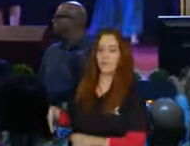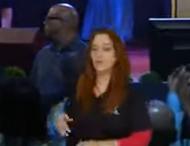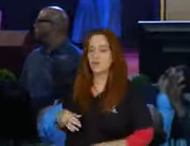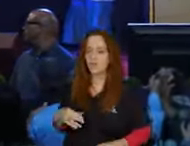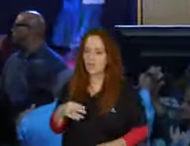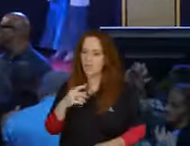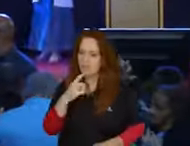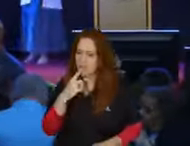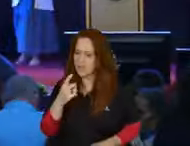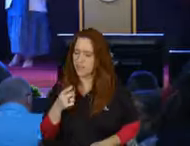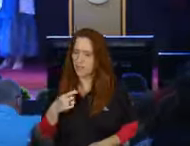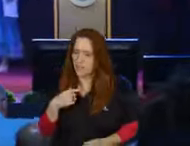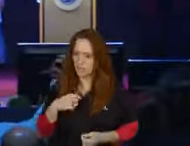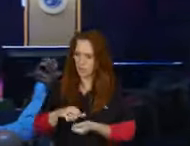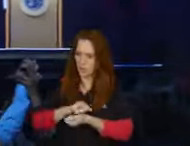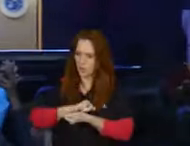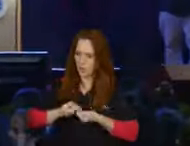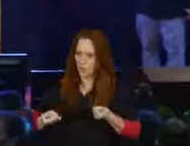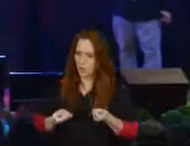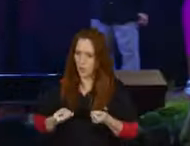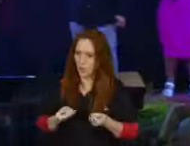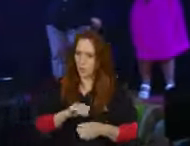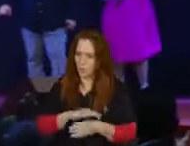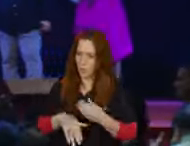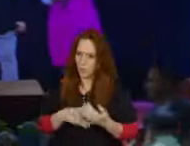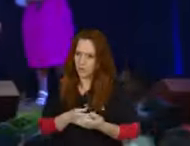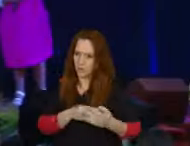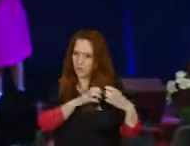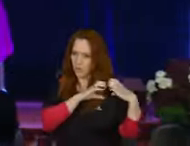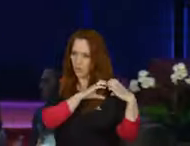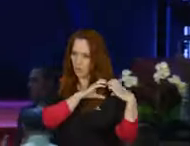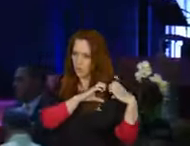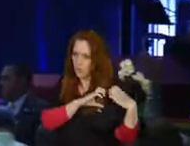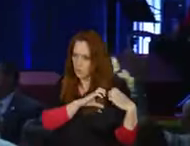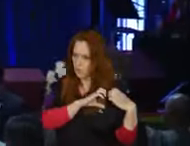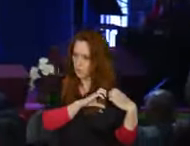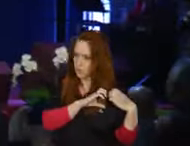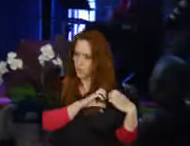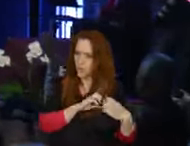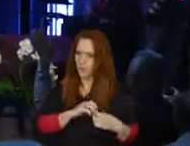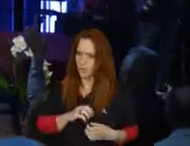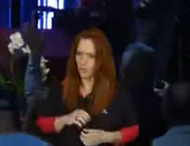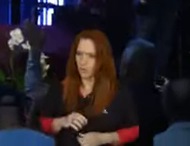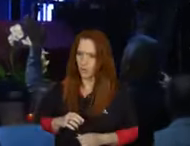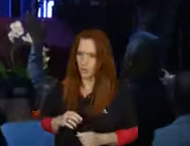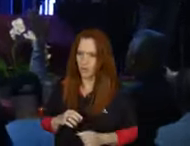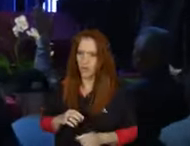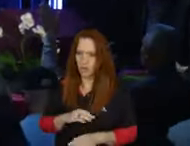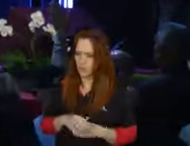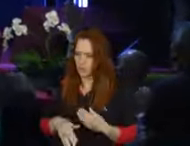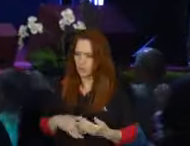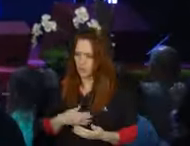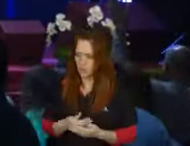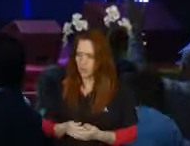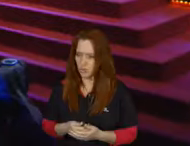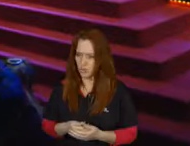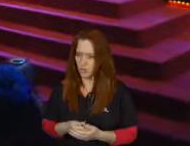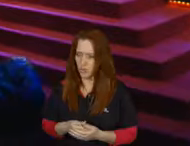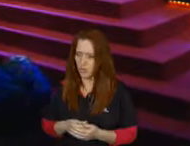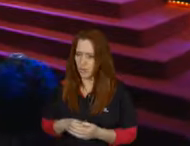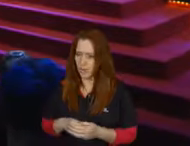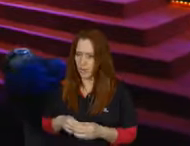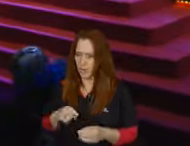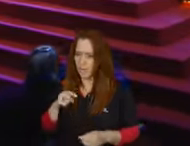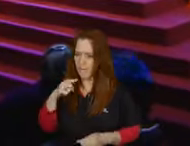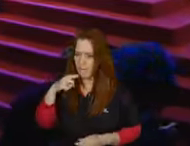rompo ahora todo yugo del diablo sobre la vida de mi hermano. Rompo ahora toda mentira, toda fortaleza en las tinieblas. Toda mentira,